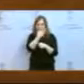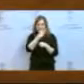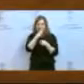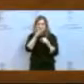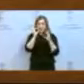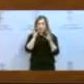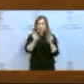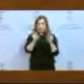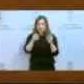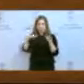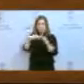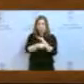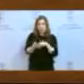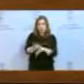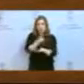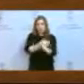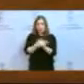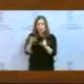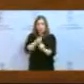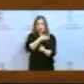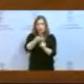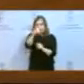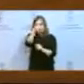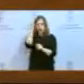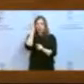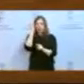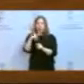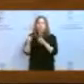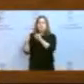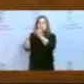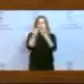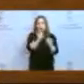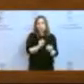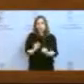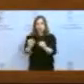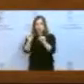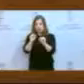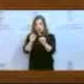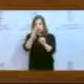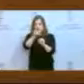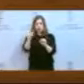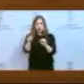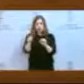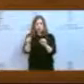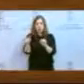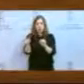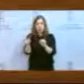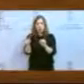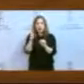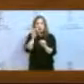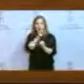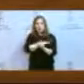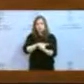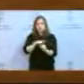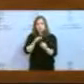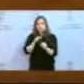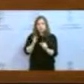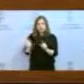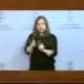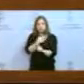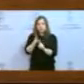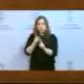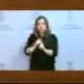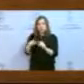detección y prevención de la violencia de género y proteger y apartar al menor de la violencia del maltratador, la firma de un convenio de